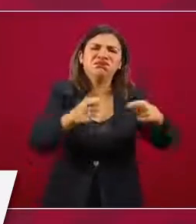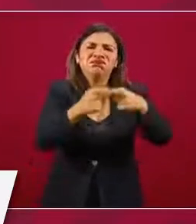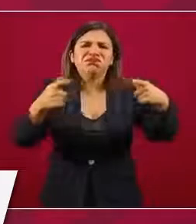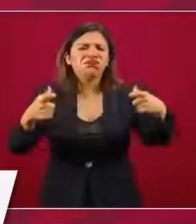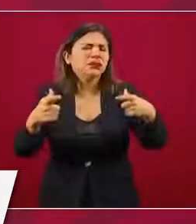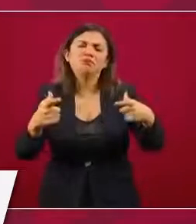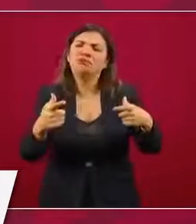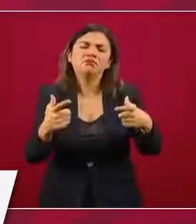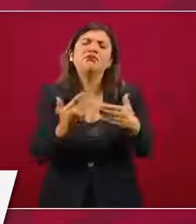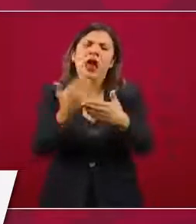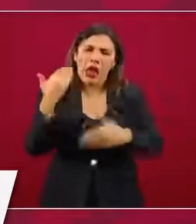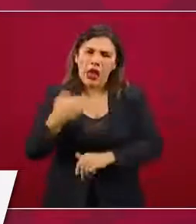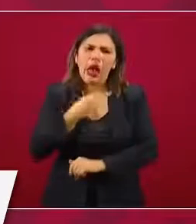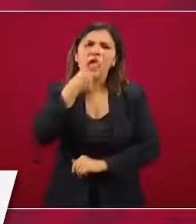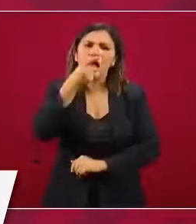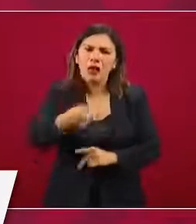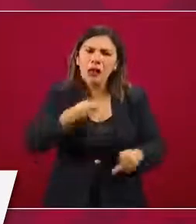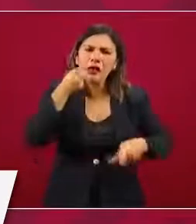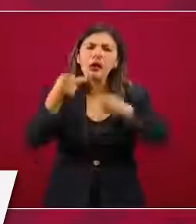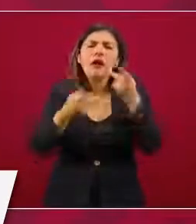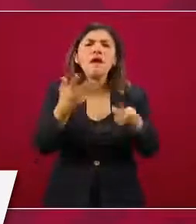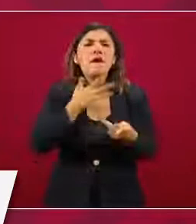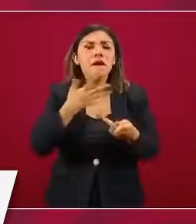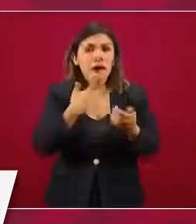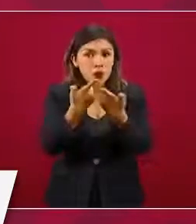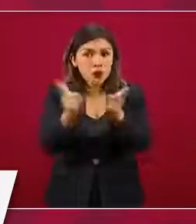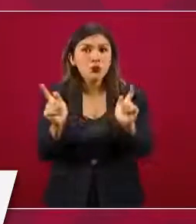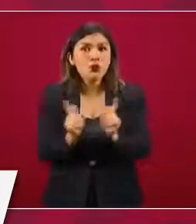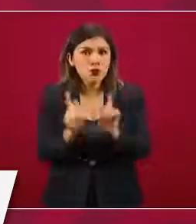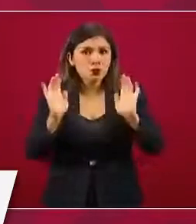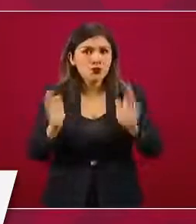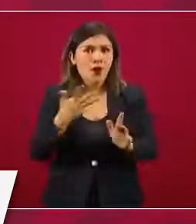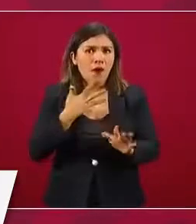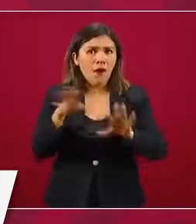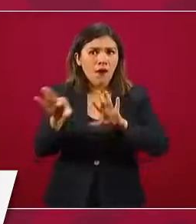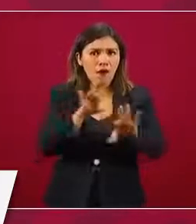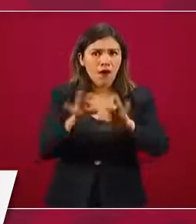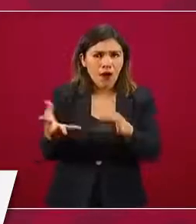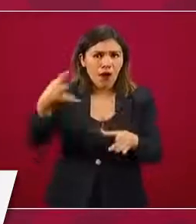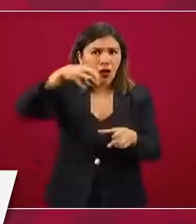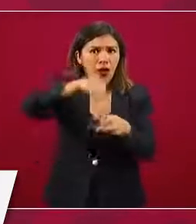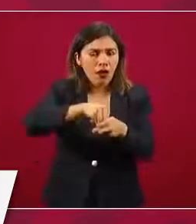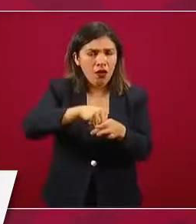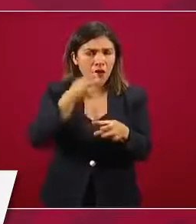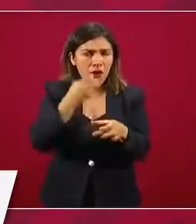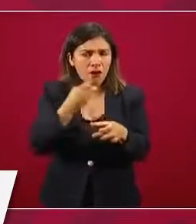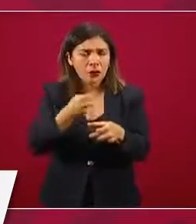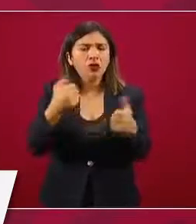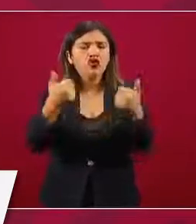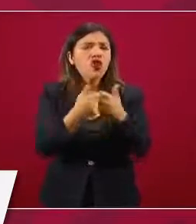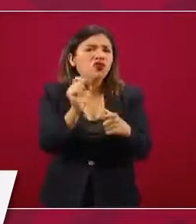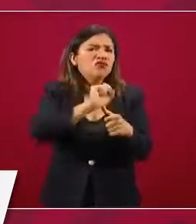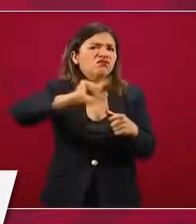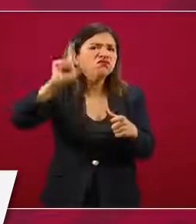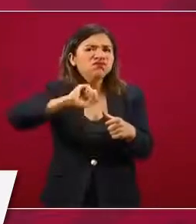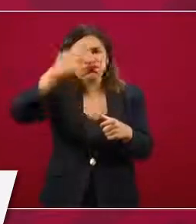ya lo hemos dicho, ya se tiene un grupo que se integró con